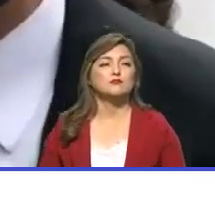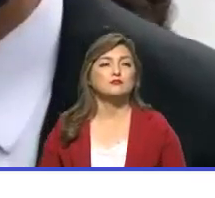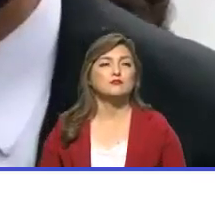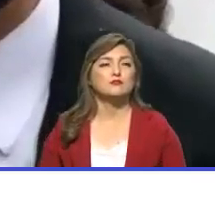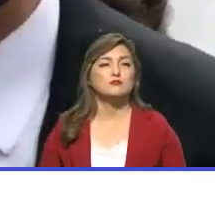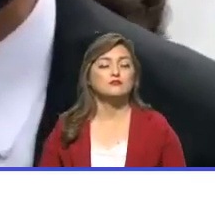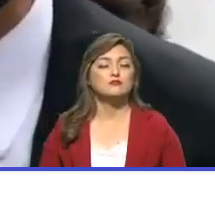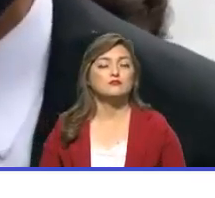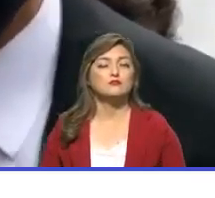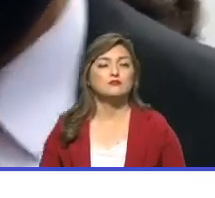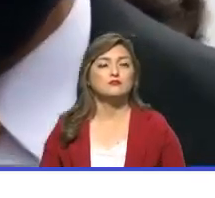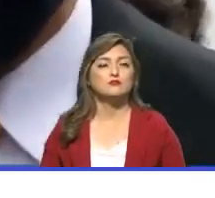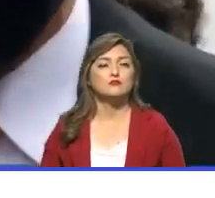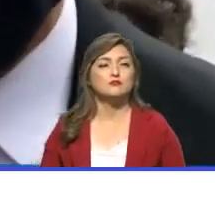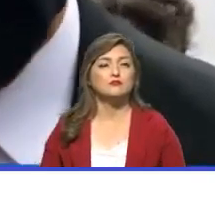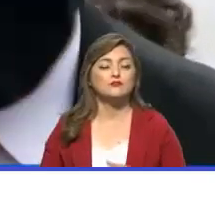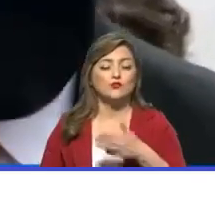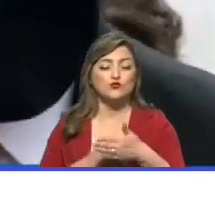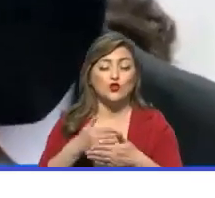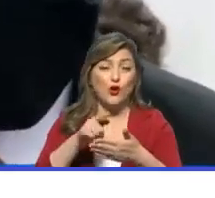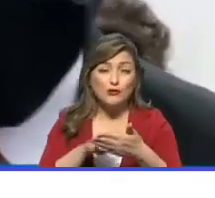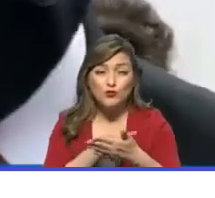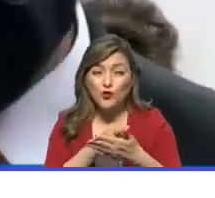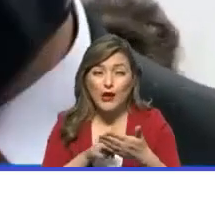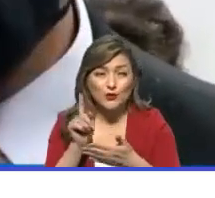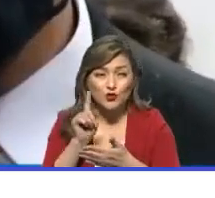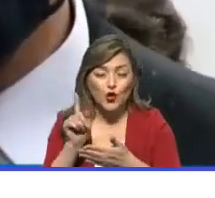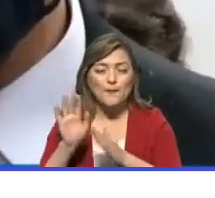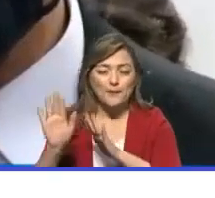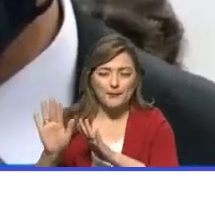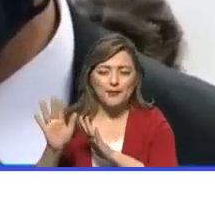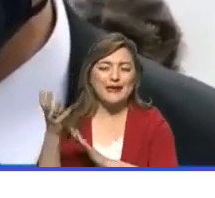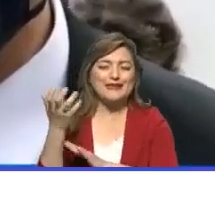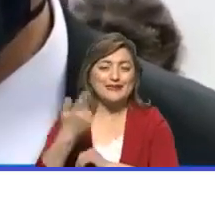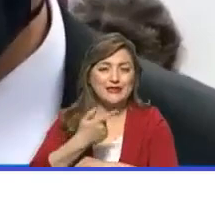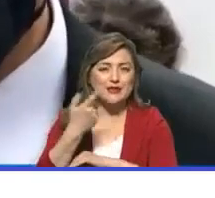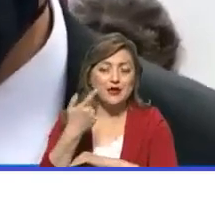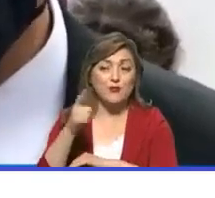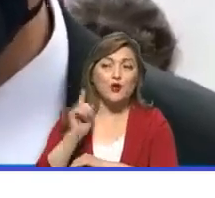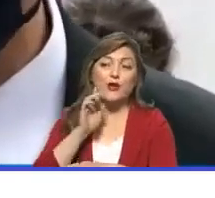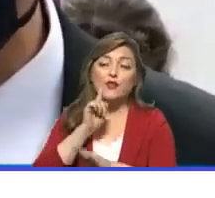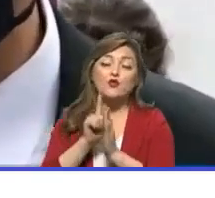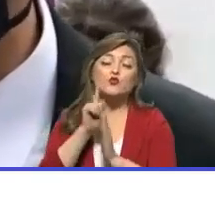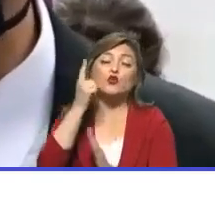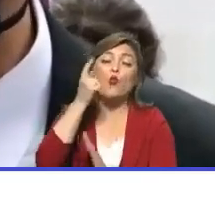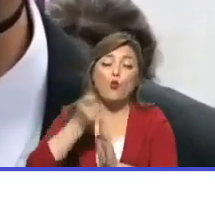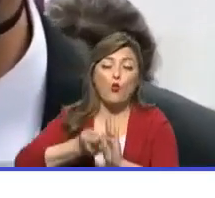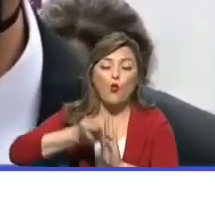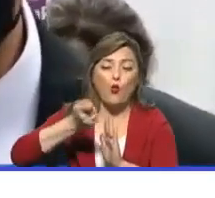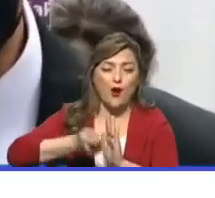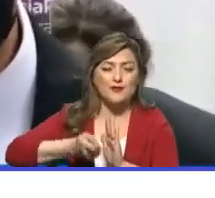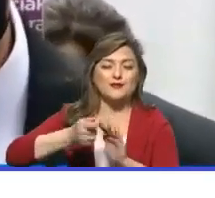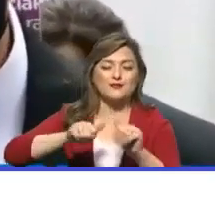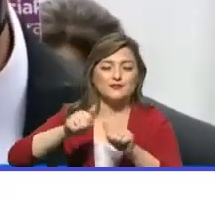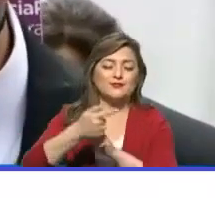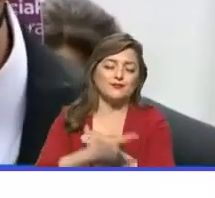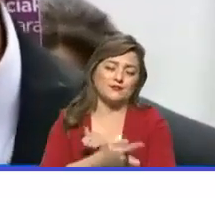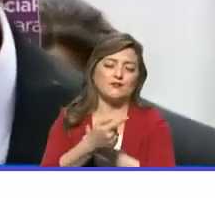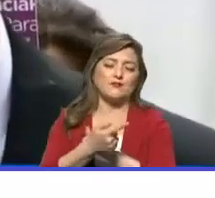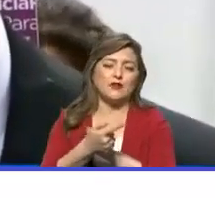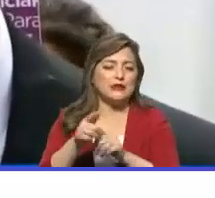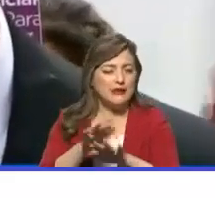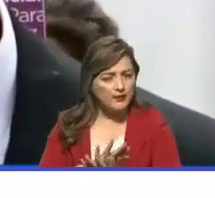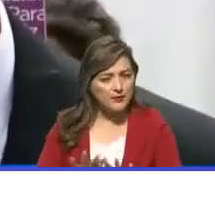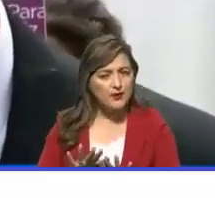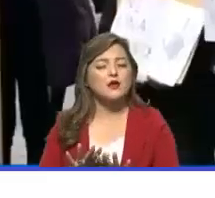de evitar una posible causa de nulidad del proceso se va a esperar los 15 días hasta que termine la sanción del señor juez para que se